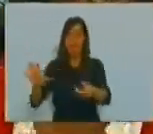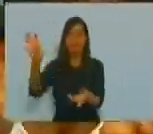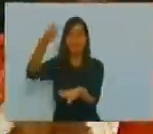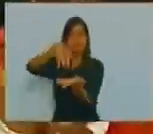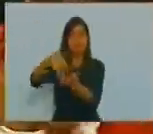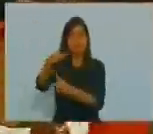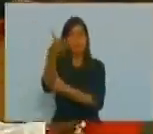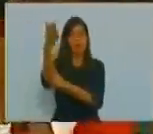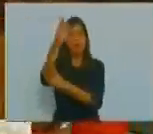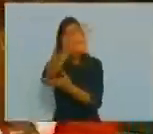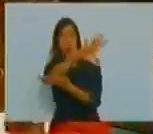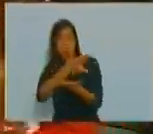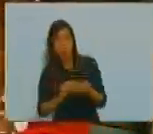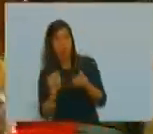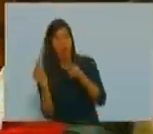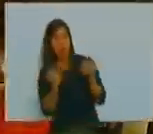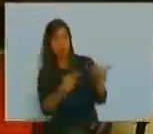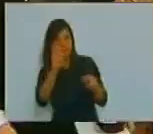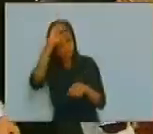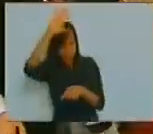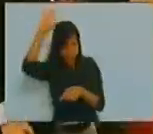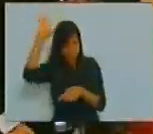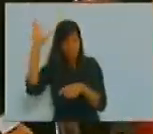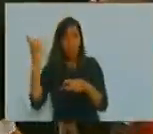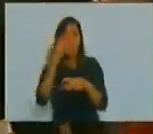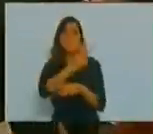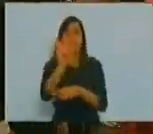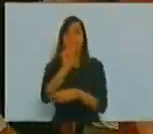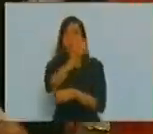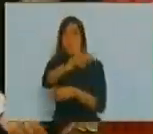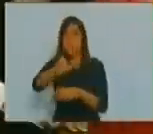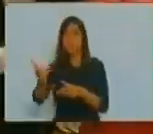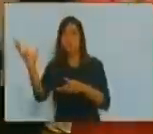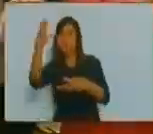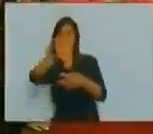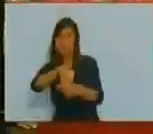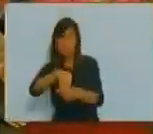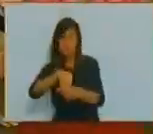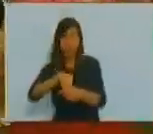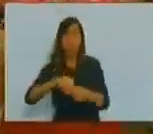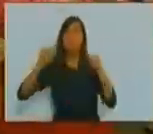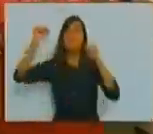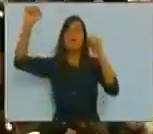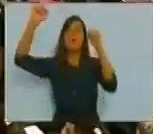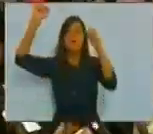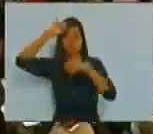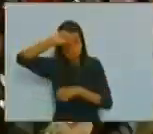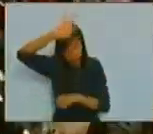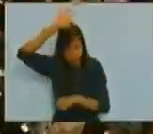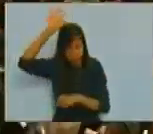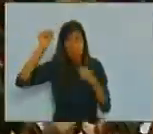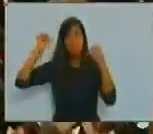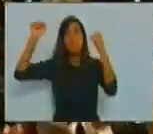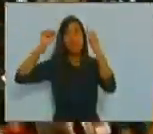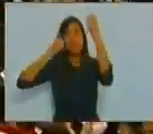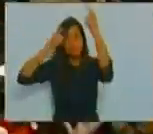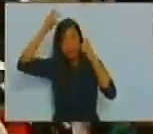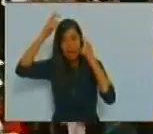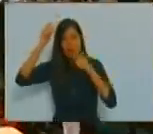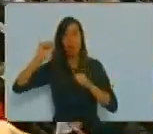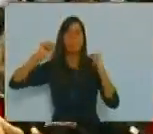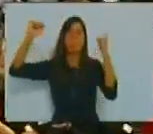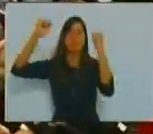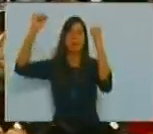Nacional y siempre debe estar en todos los venezolanos y venezolanas. ¡Que viva Robert Serra! ¡Que viva Hugo Chávez! ¡Que